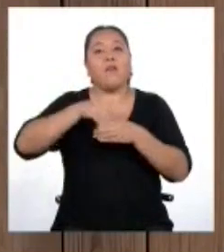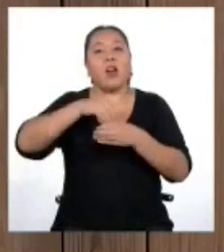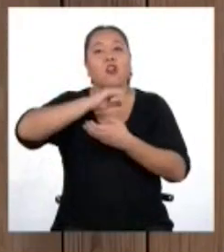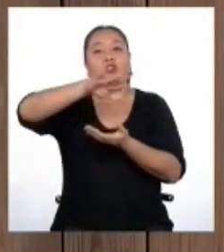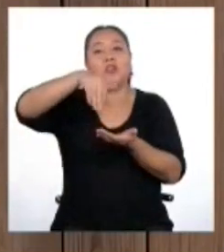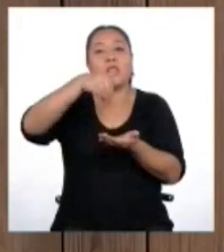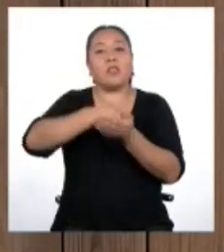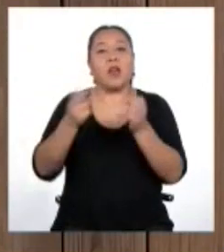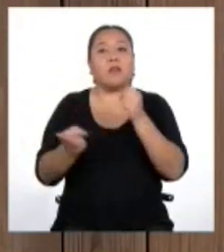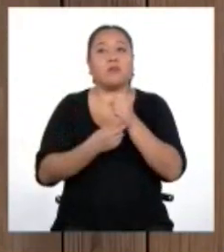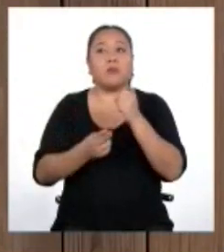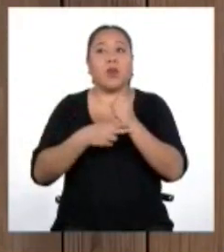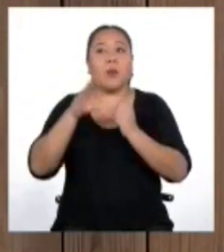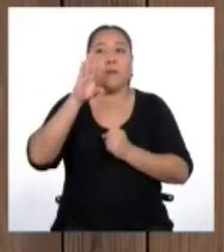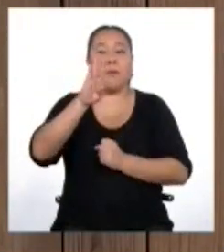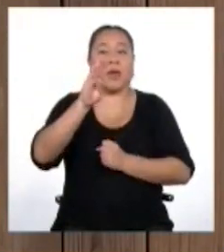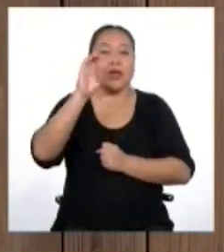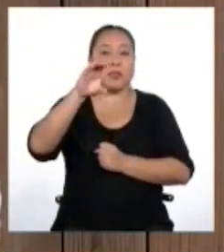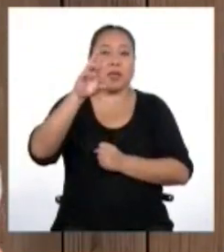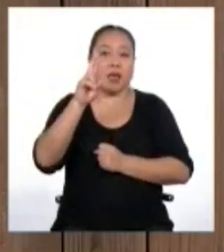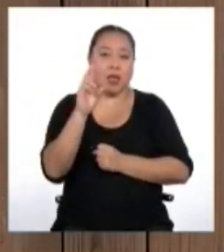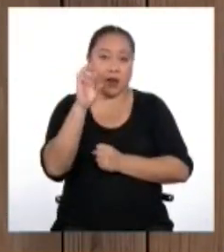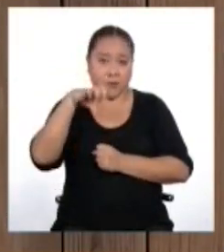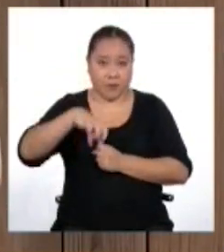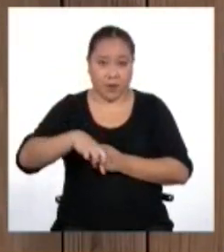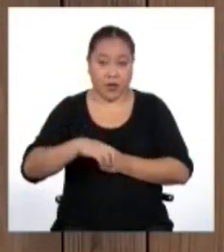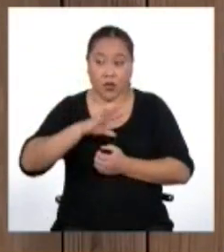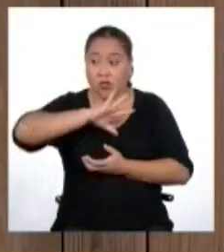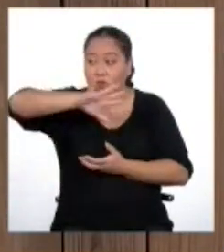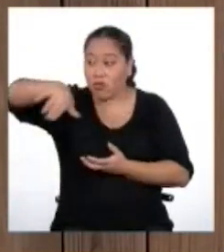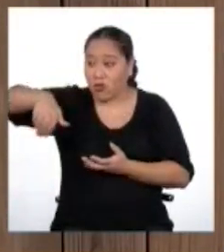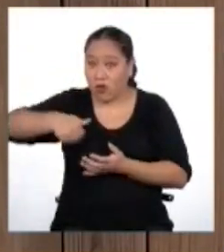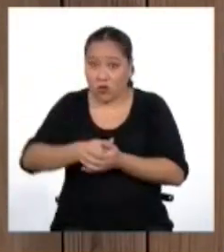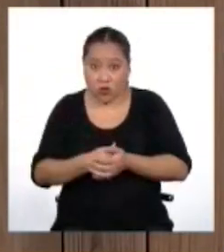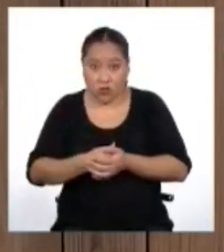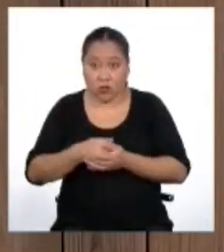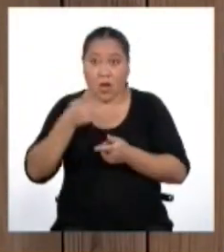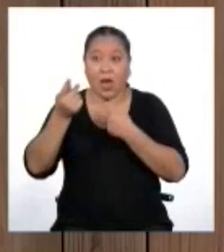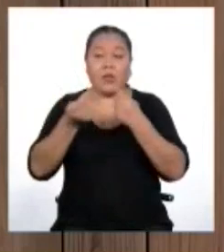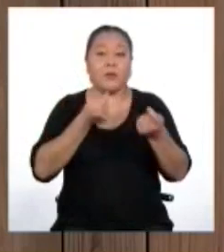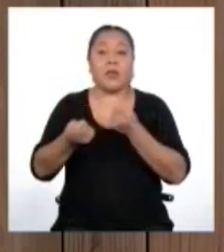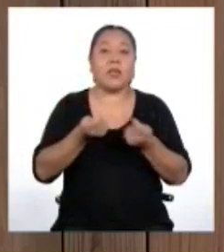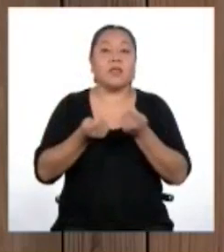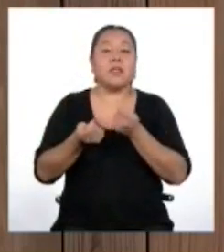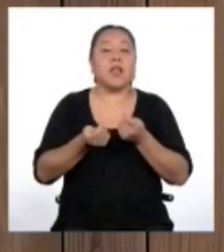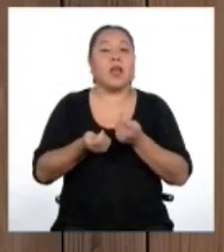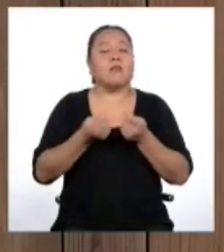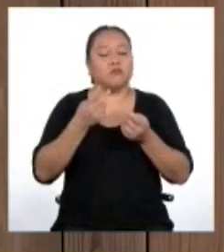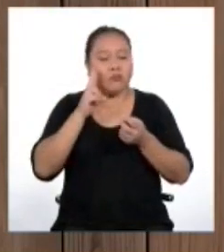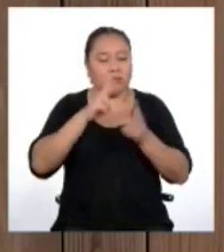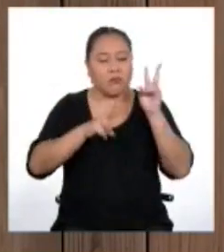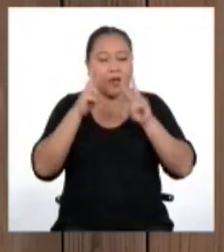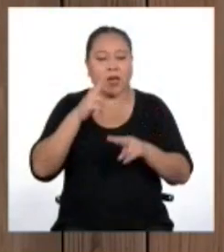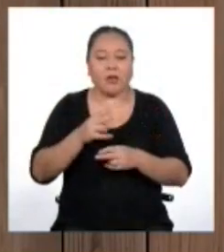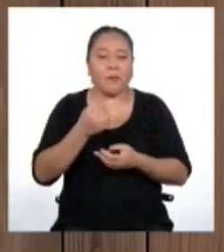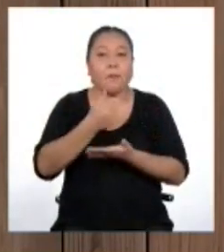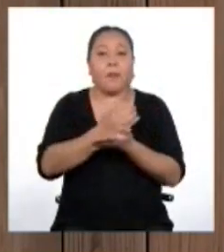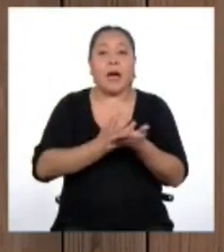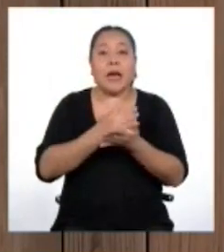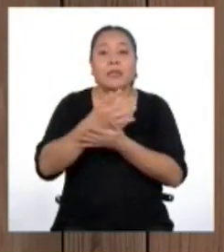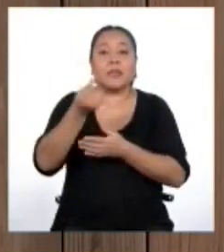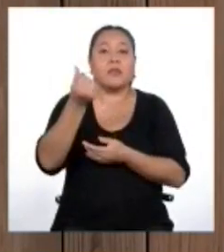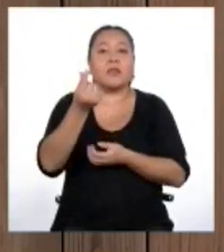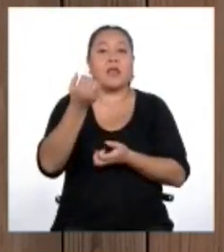Perú, BCRP. Todos ellos se encargan de administrar y regular aspectos de la economía que